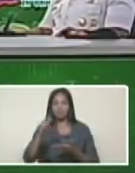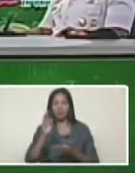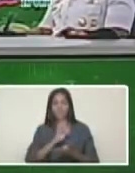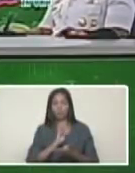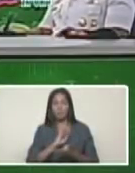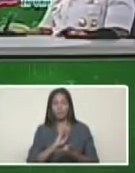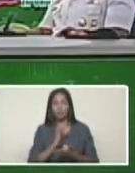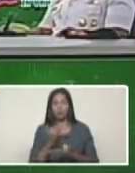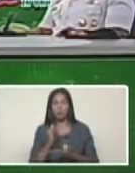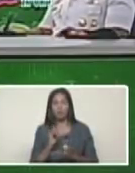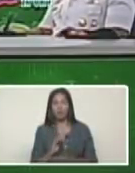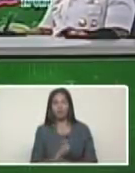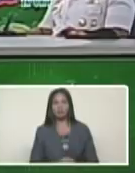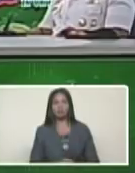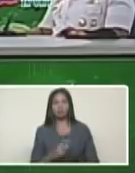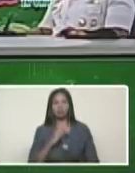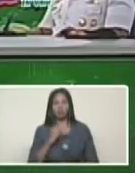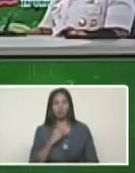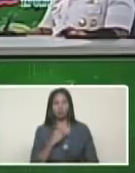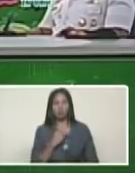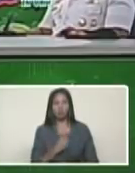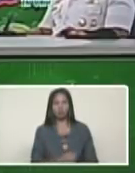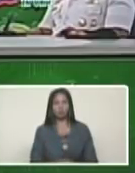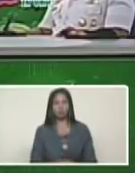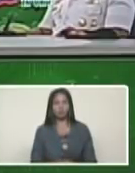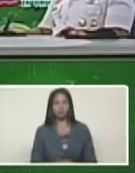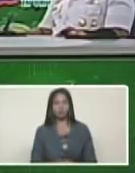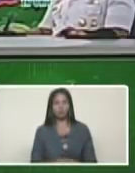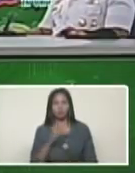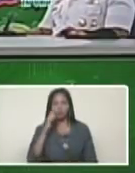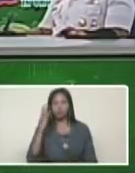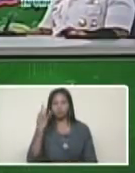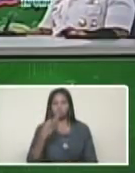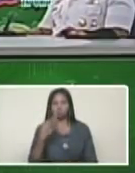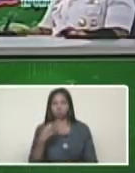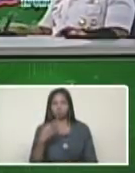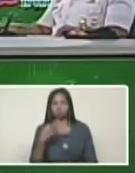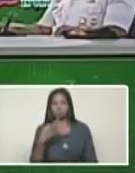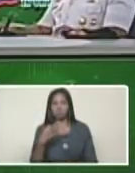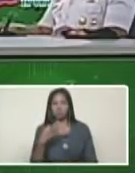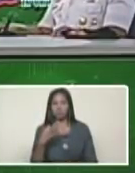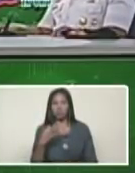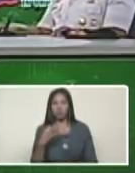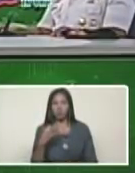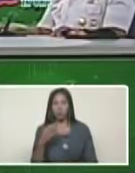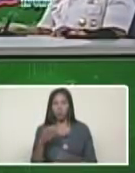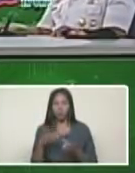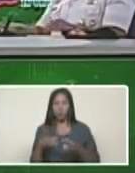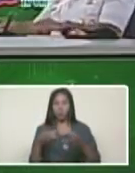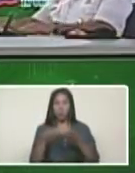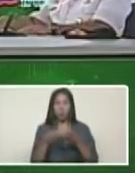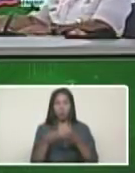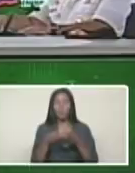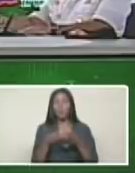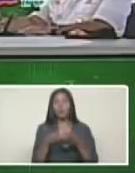decreto mediante el cual creo una corporación